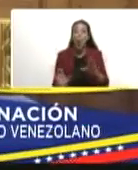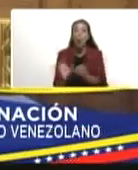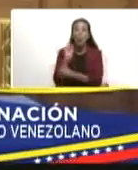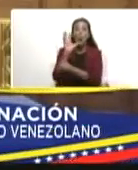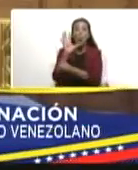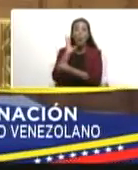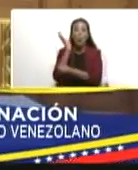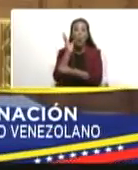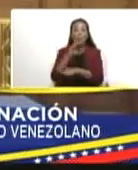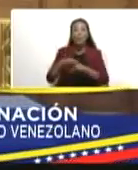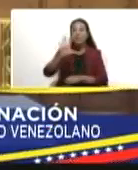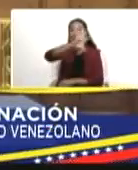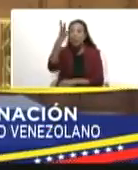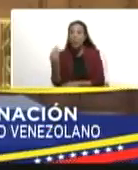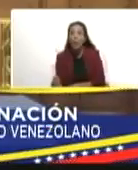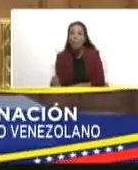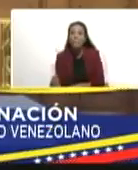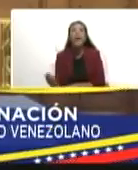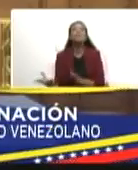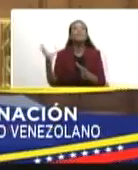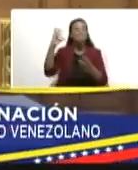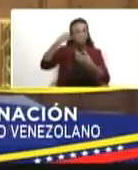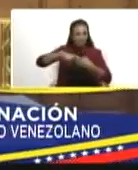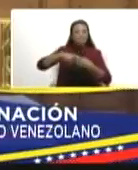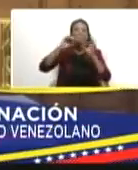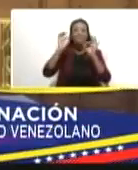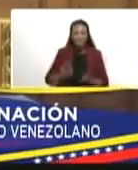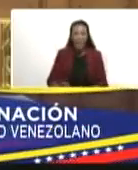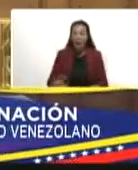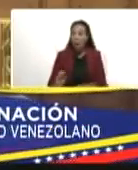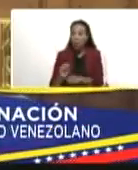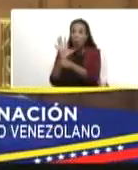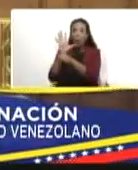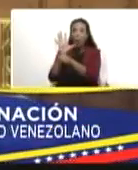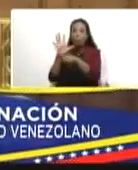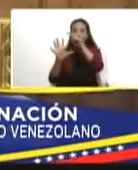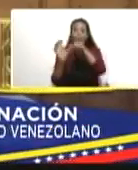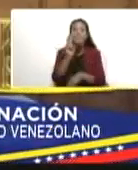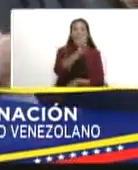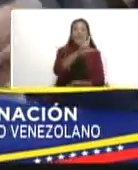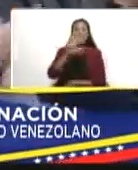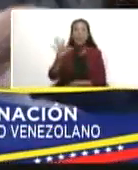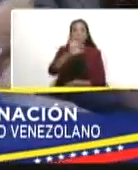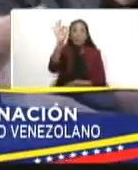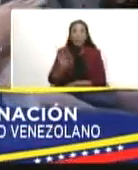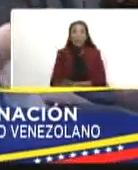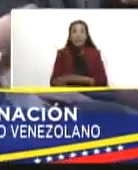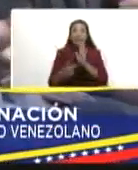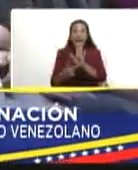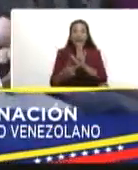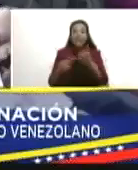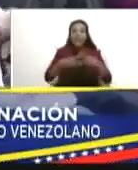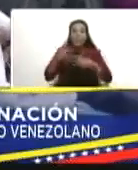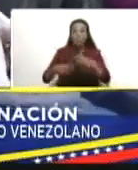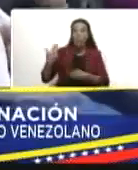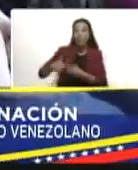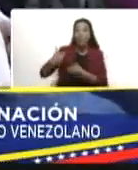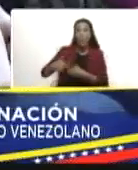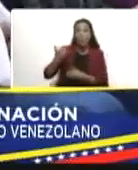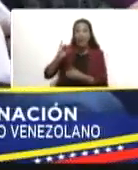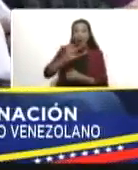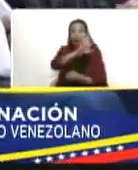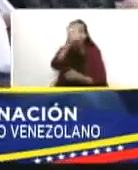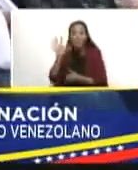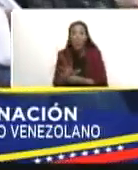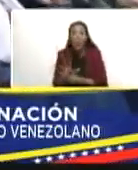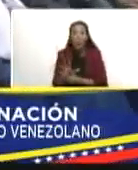en la Cumbre de Sudáfrica el grupo de los brit representa el 25% del producto interno bruto